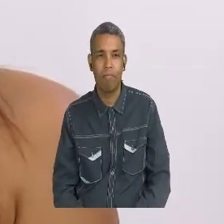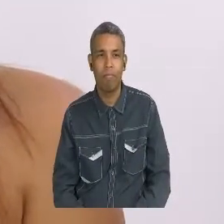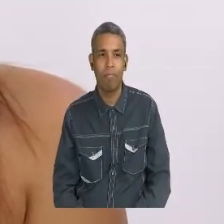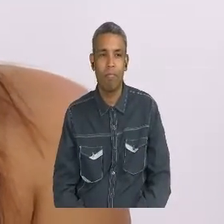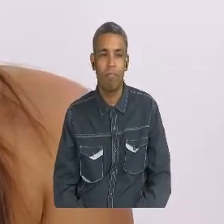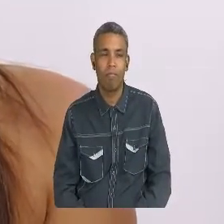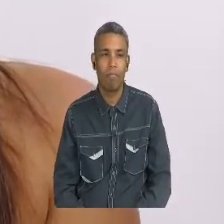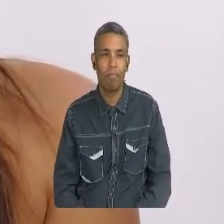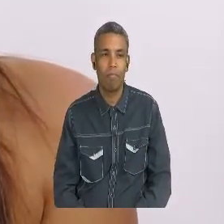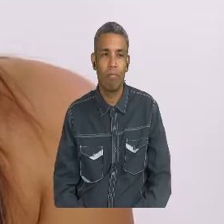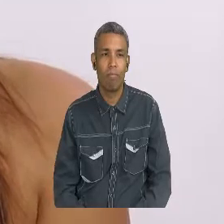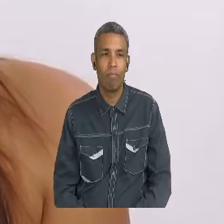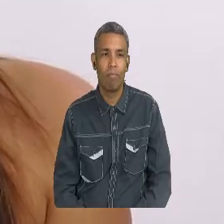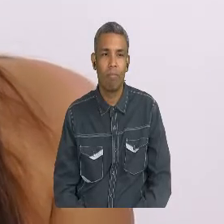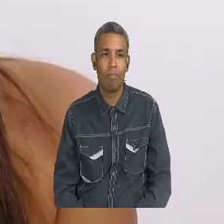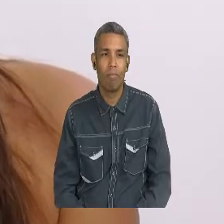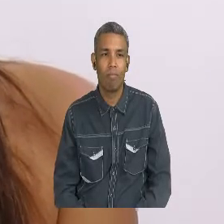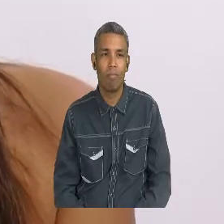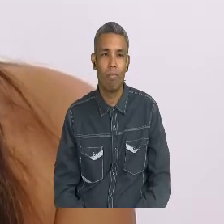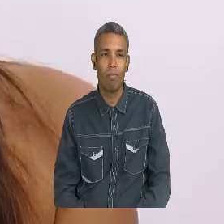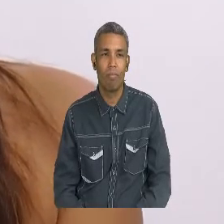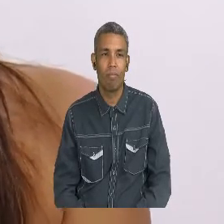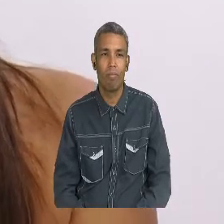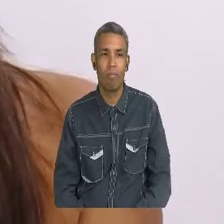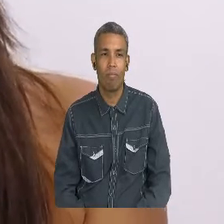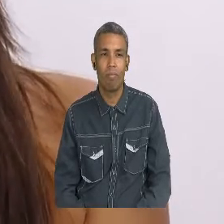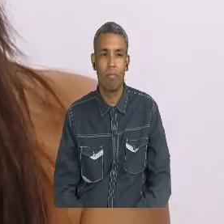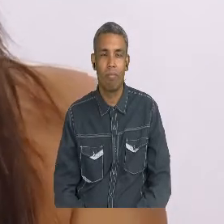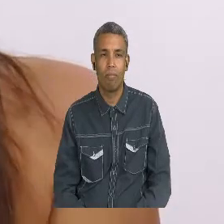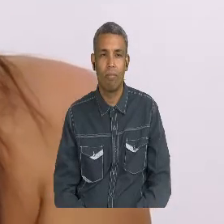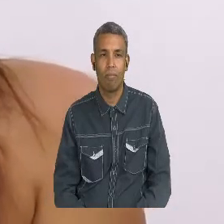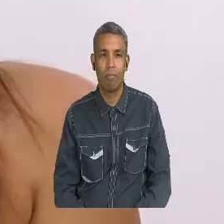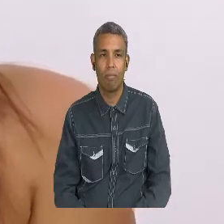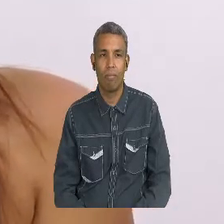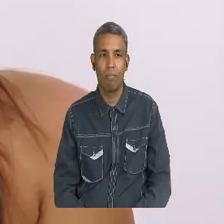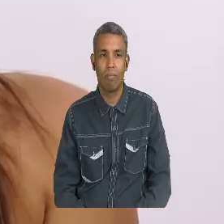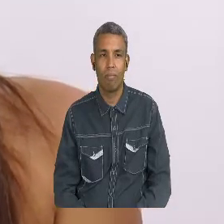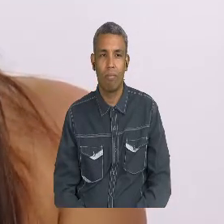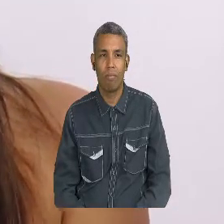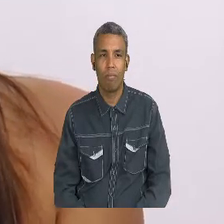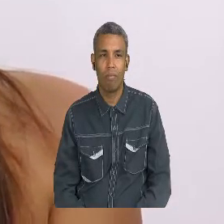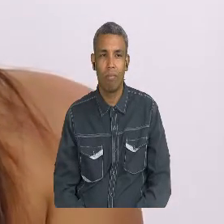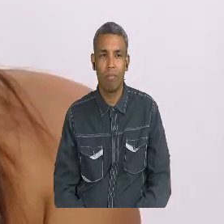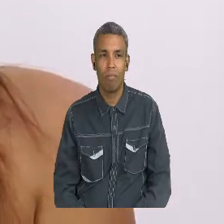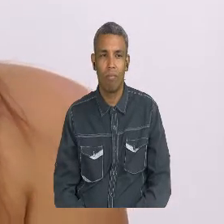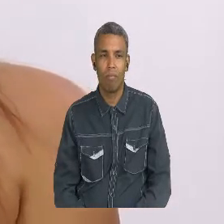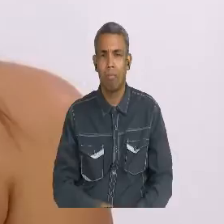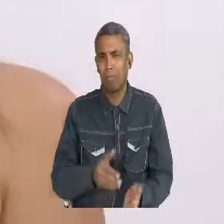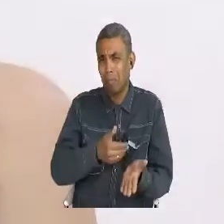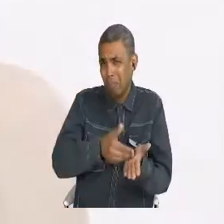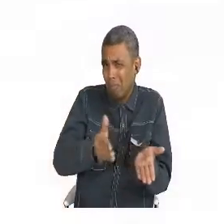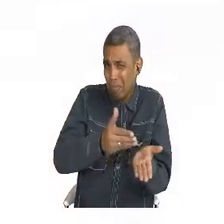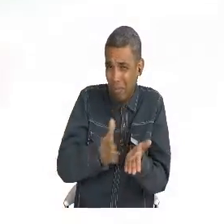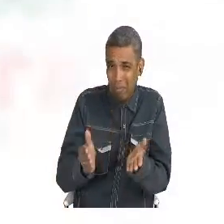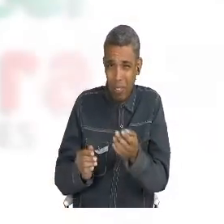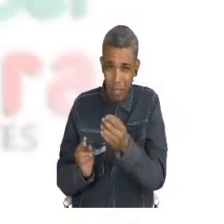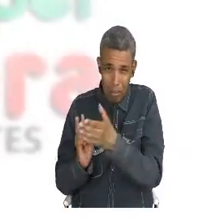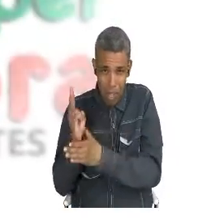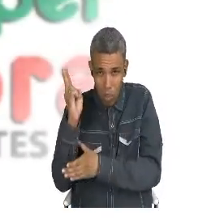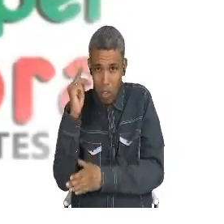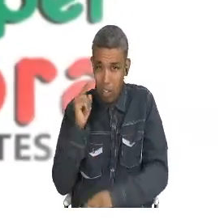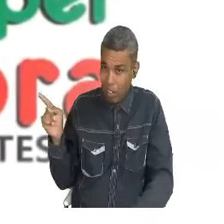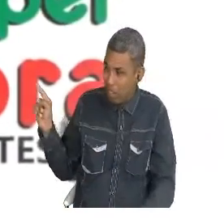ustedes que en la distribuidora La Paz pueden encontrar todo lo relacionado al alcance de su mano para su cocina, víveres, abarrotes, todo lo que puedan ustedes